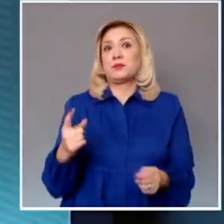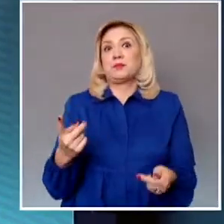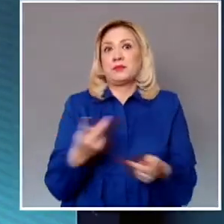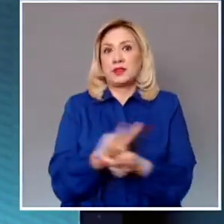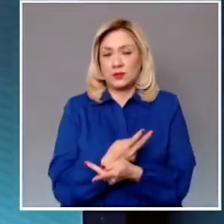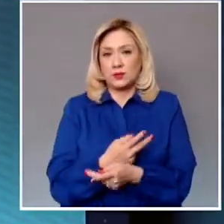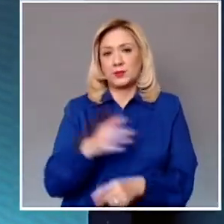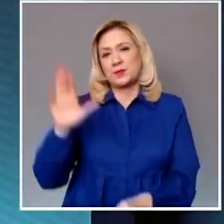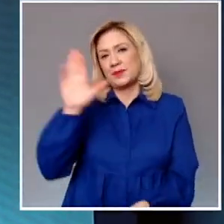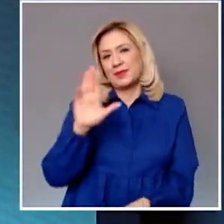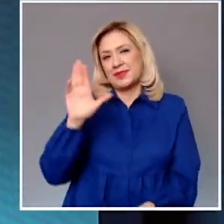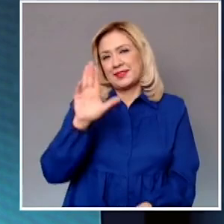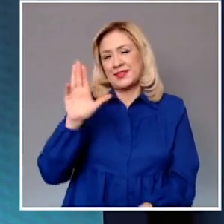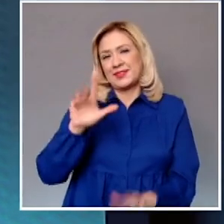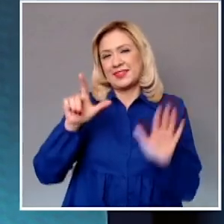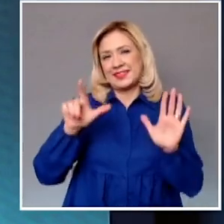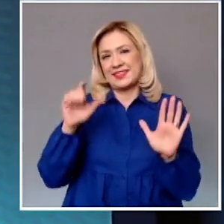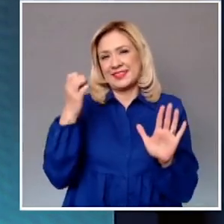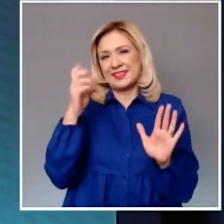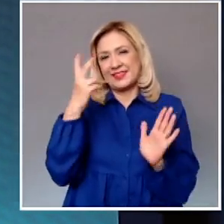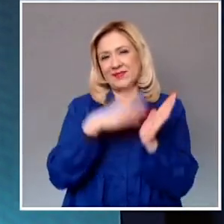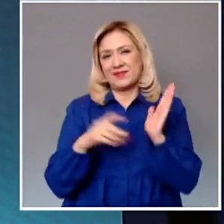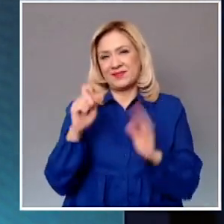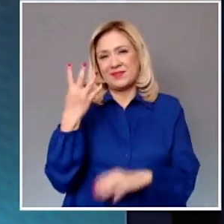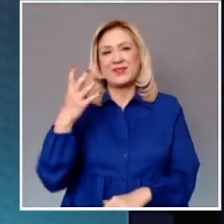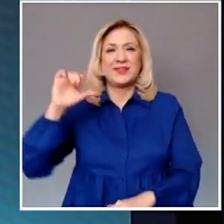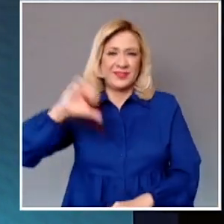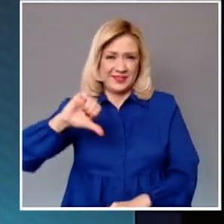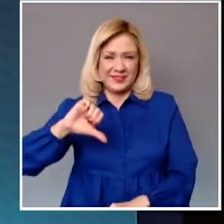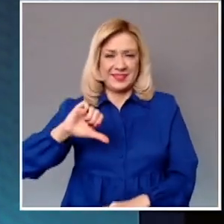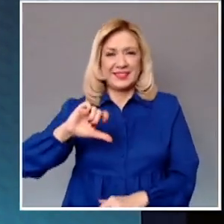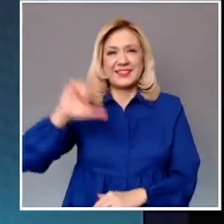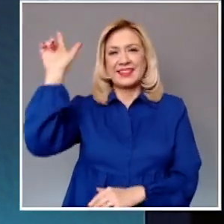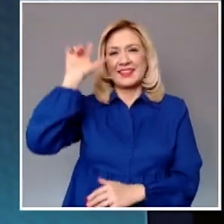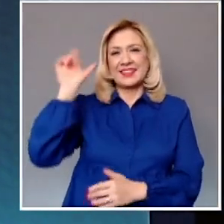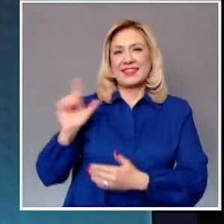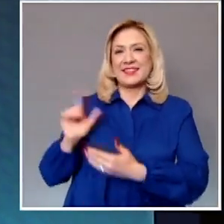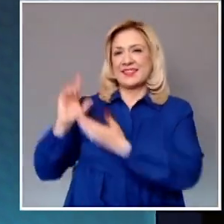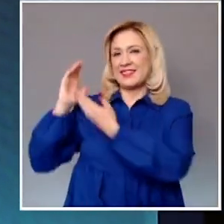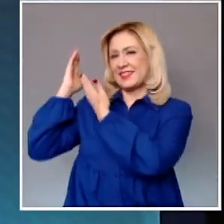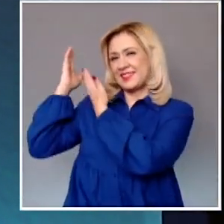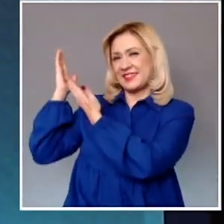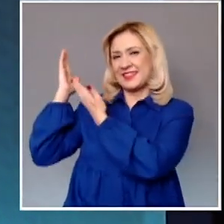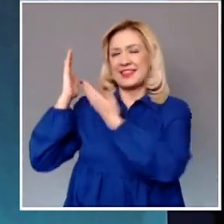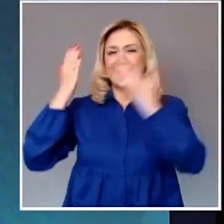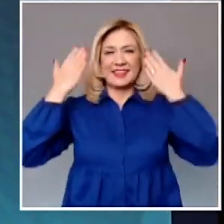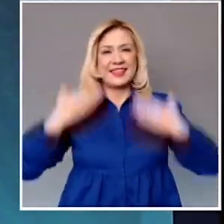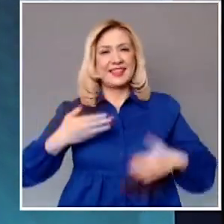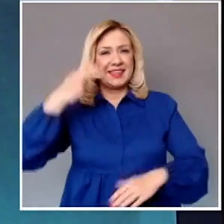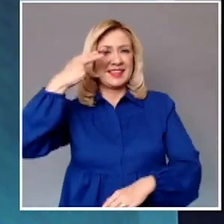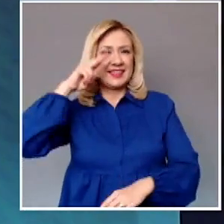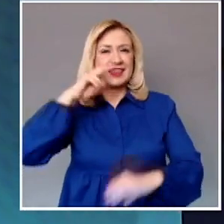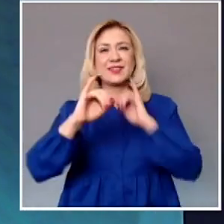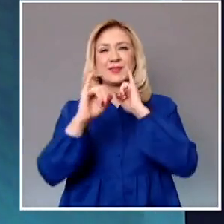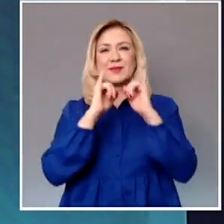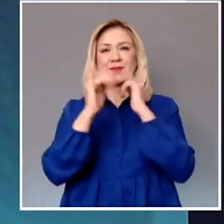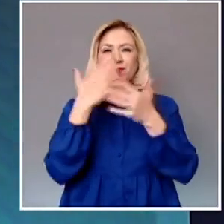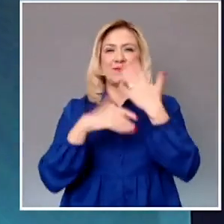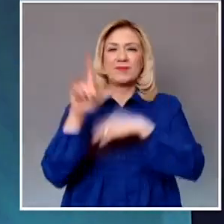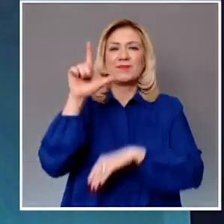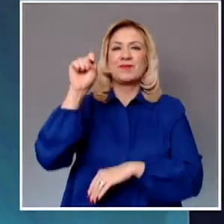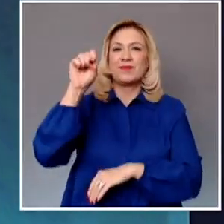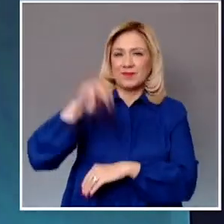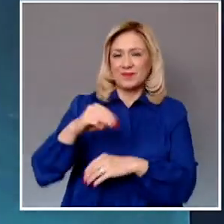enero de 2024. Soy Laura Murillo y saludo a Nidia Díaz, quien nos acompaña en la interpretación en lengua de señas mexicana.